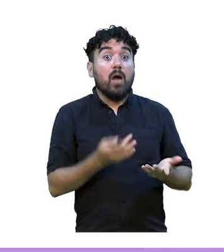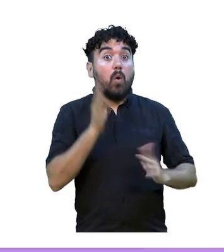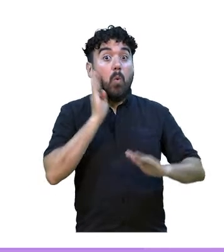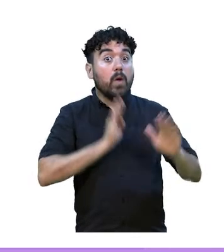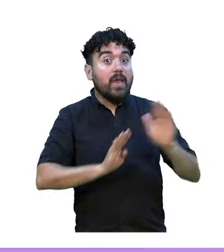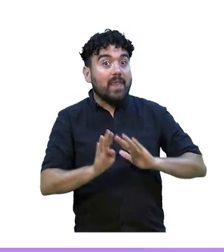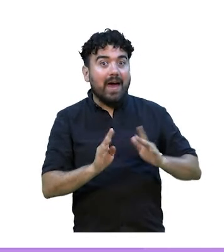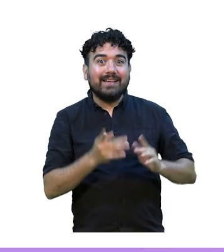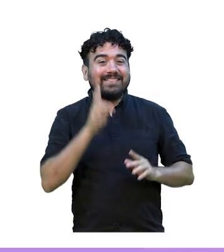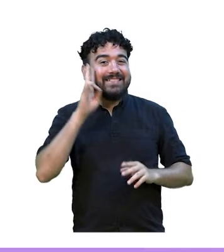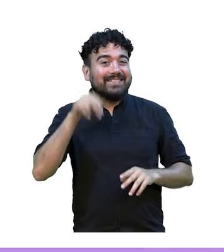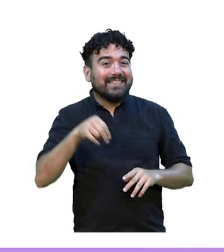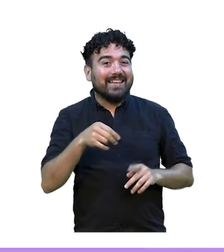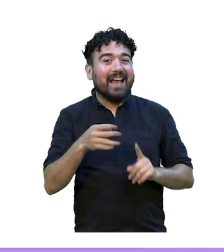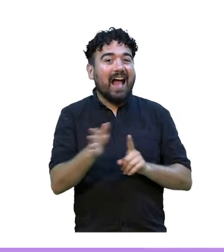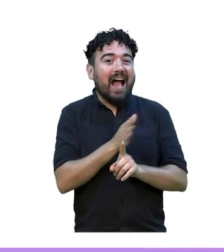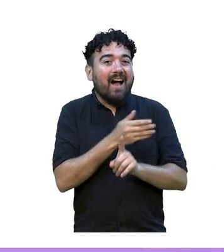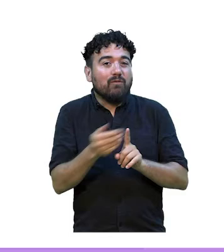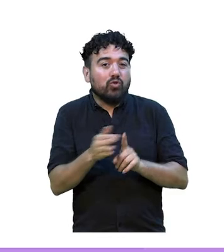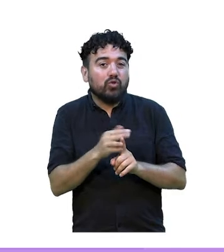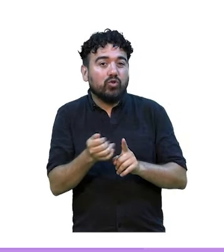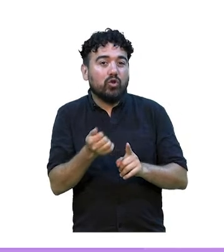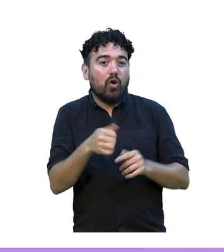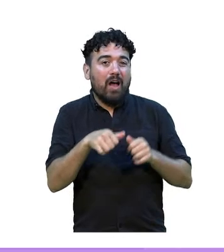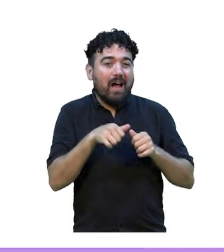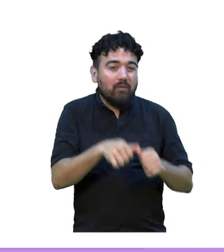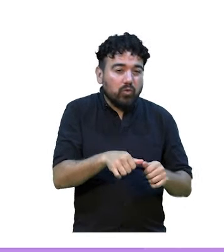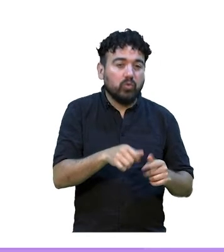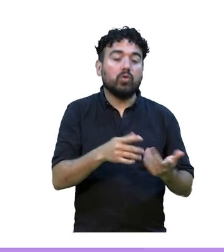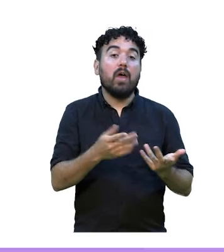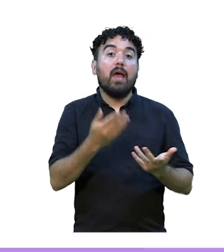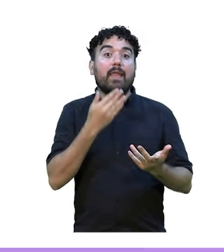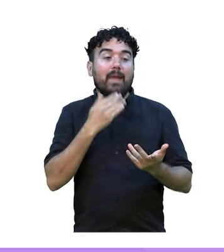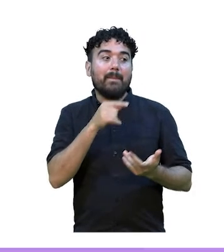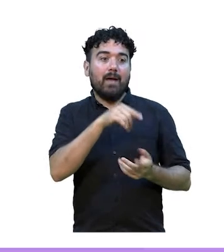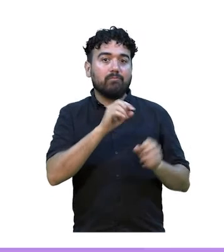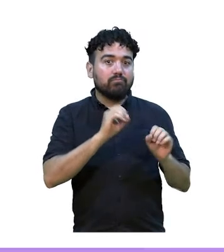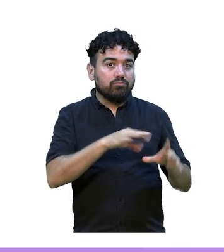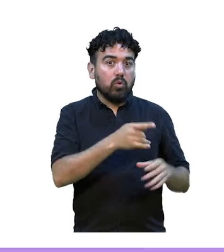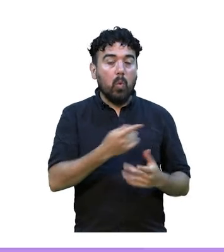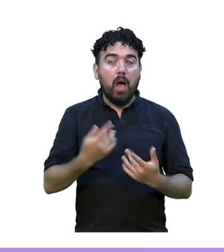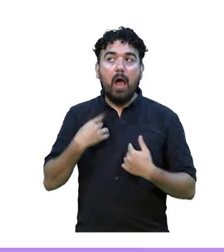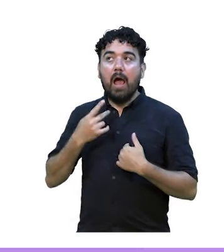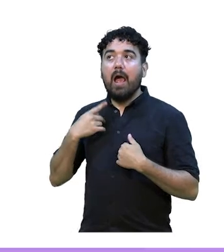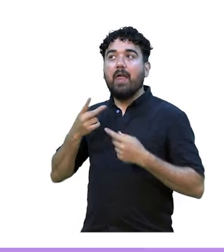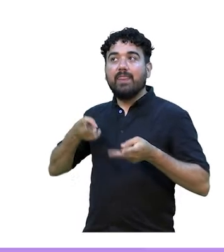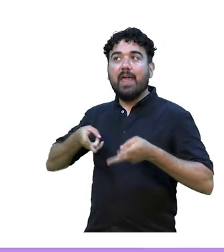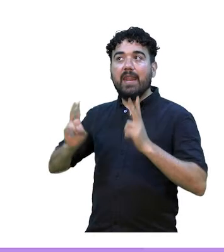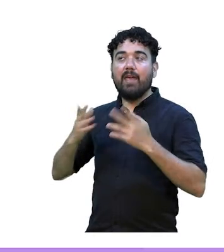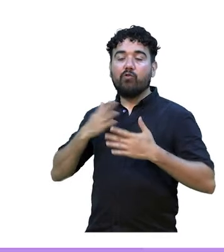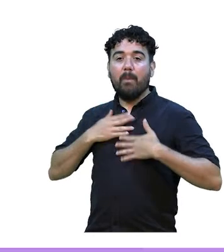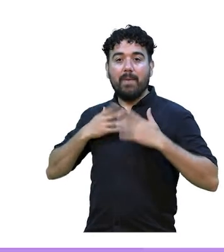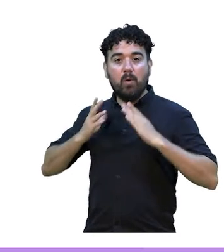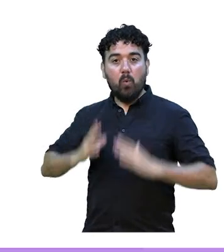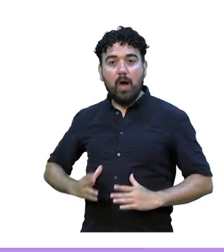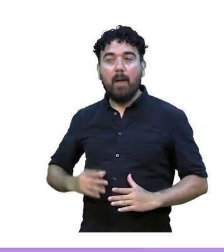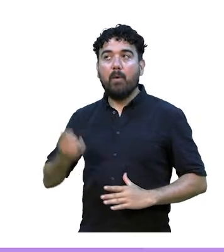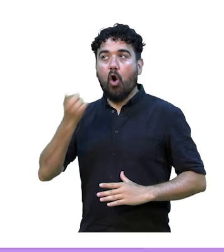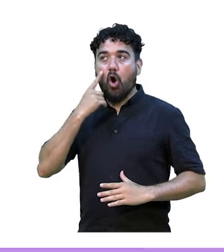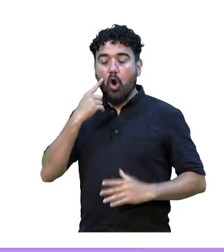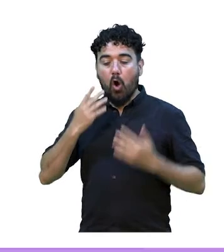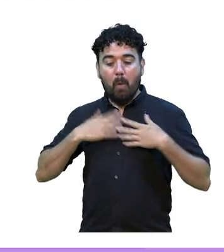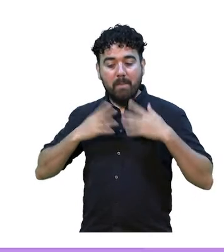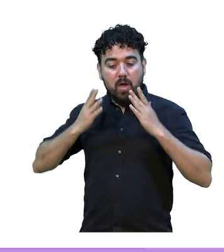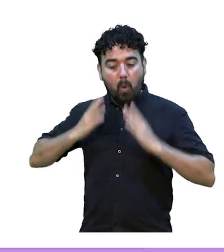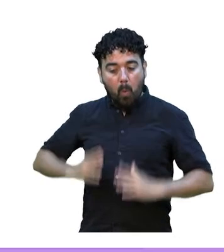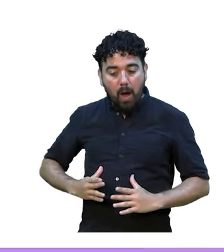la prevención de abusos, limitan entonces el derecho al propio cuerpo, el conocimiento